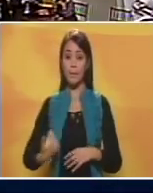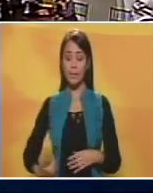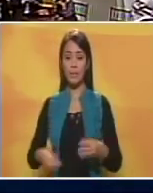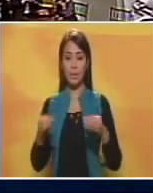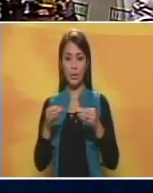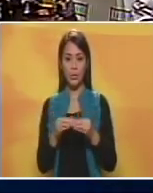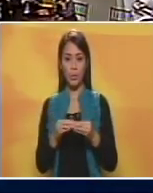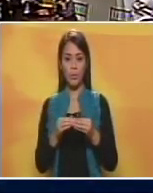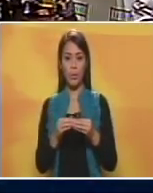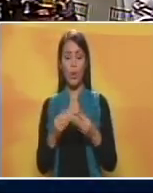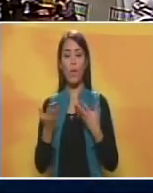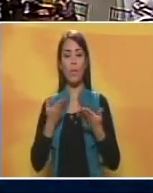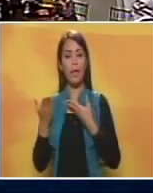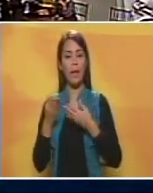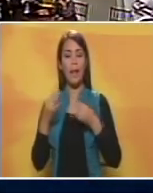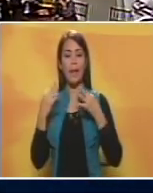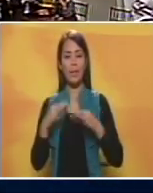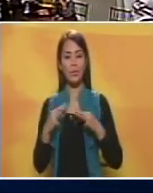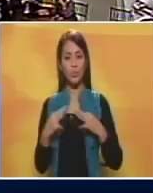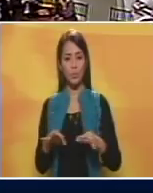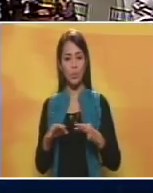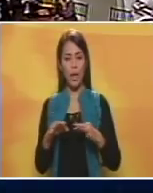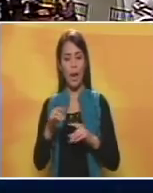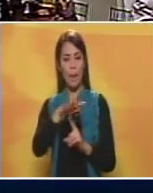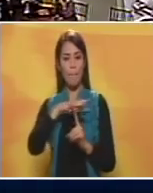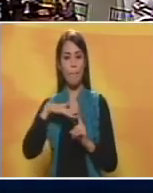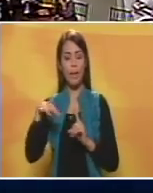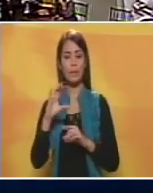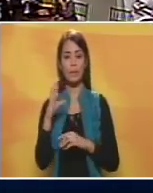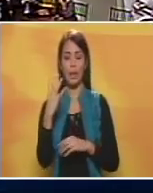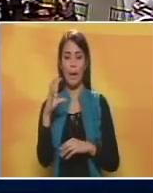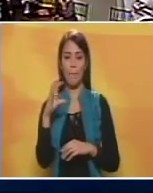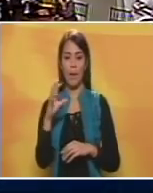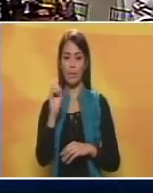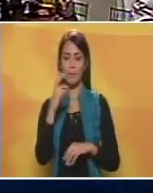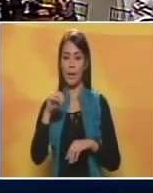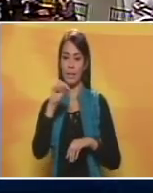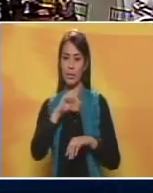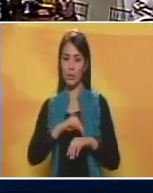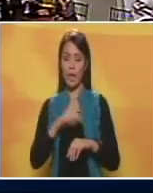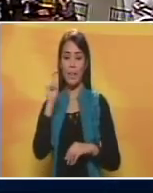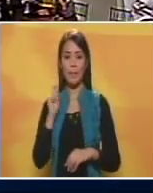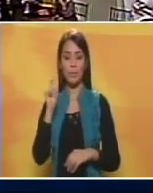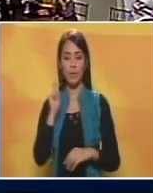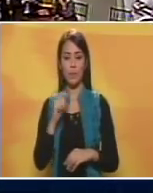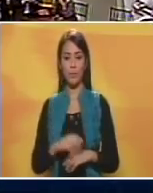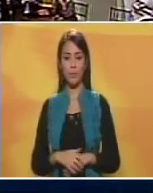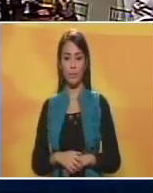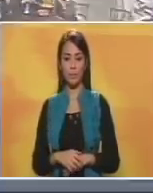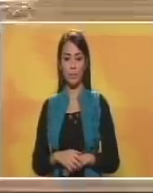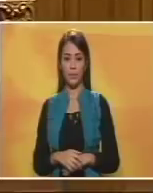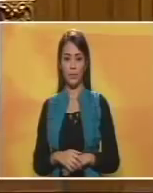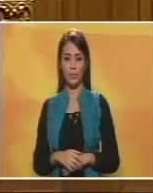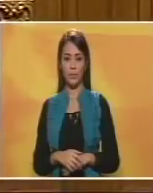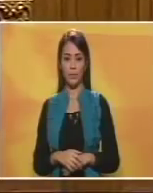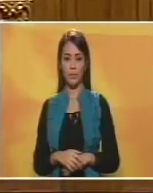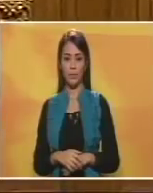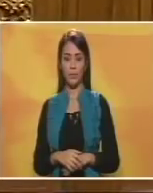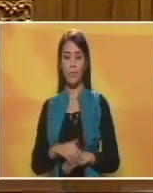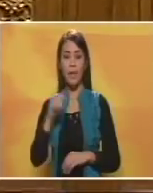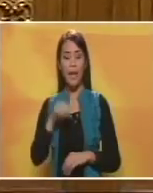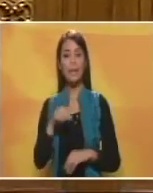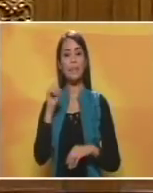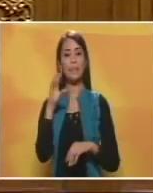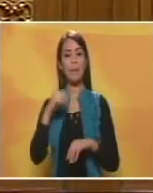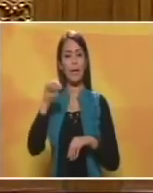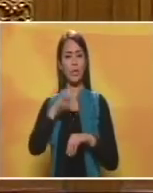Comisión de Recursos Naturales, Ambiente y Cambio Climático de la Asamblea Nacional, el diputado Luis Parra. Esta